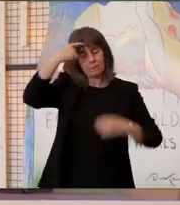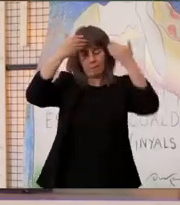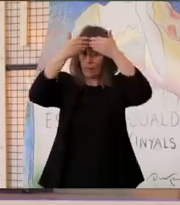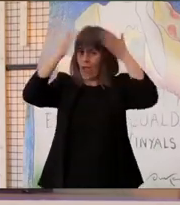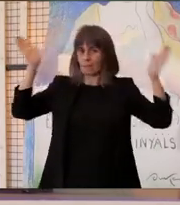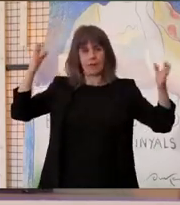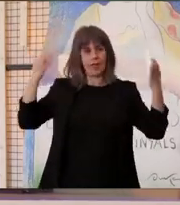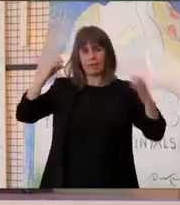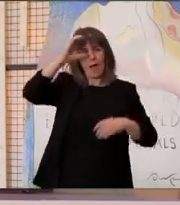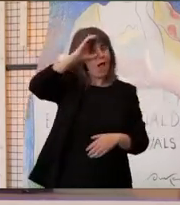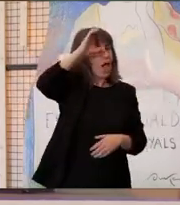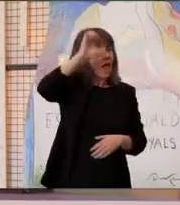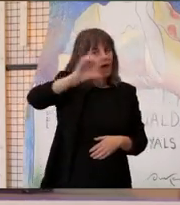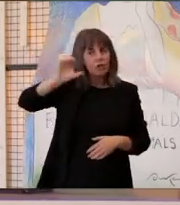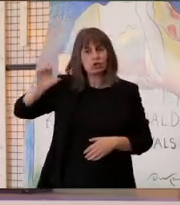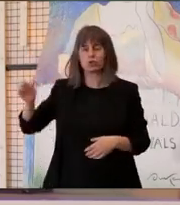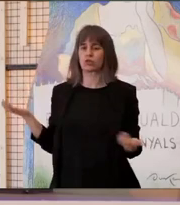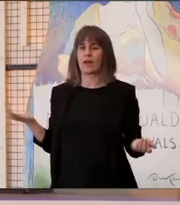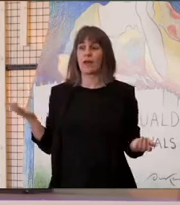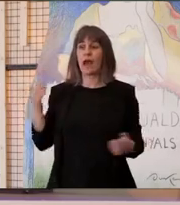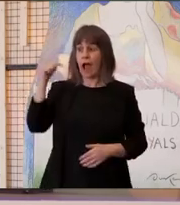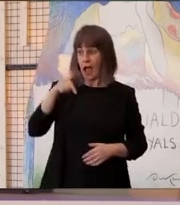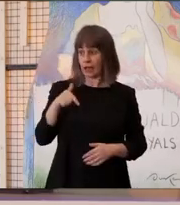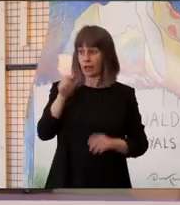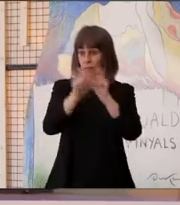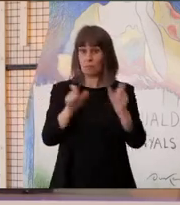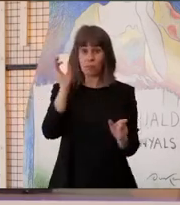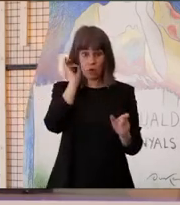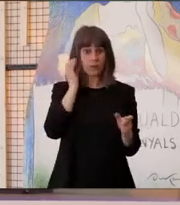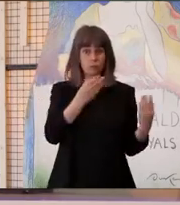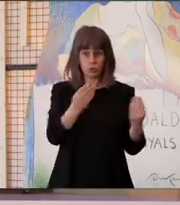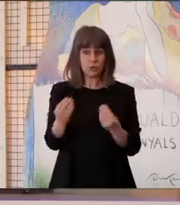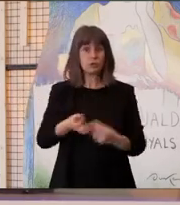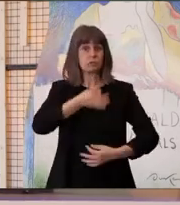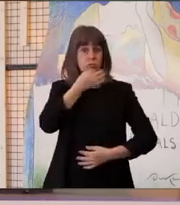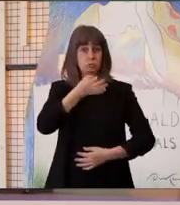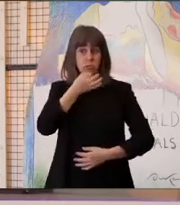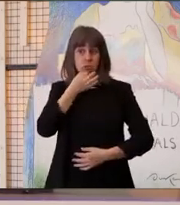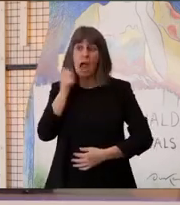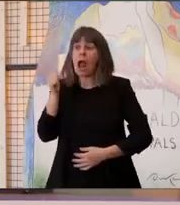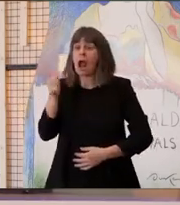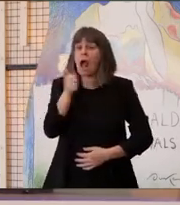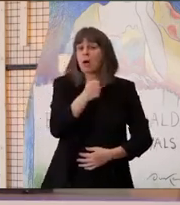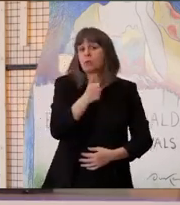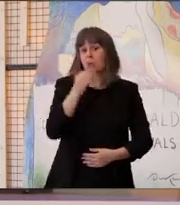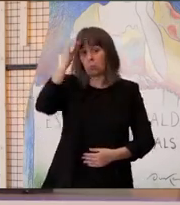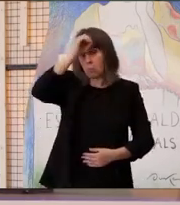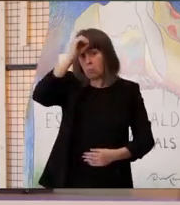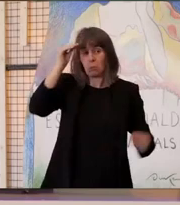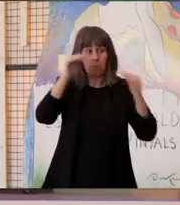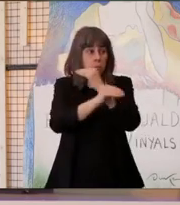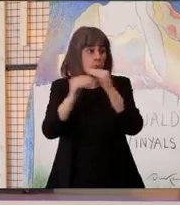refería que aquí va a haber muchas mujeres hablando que tienen diferentes posiciones políticas